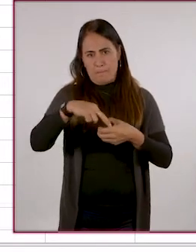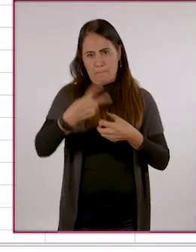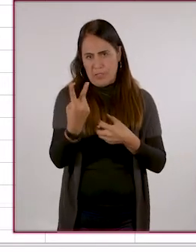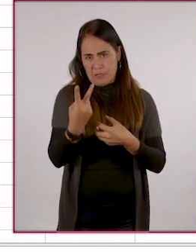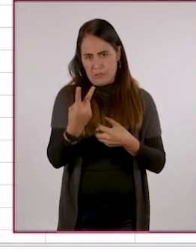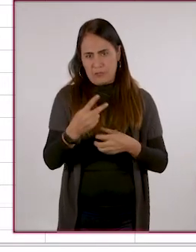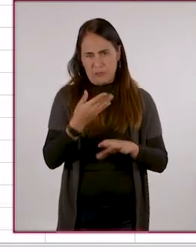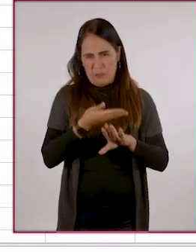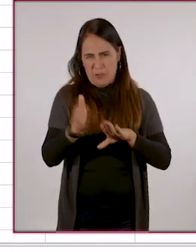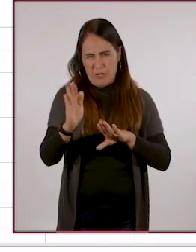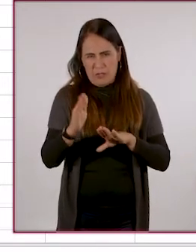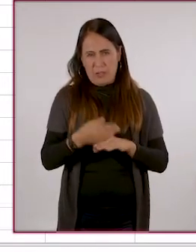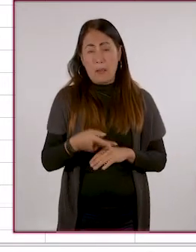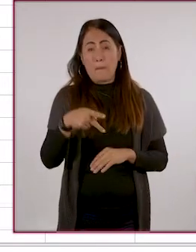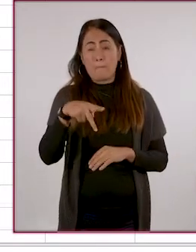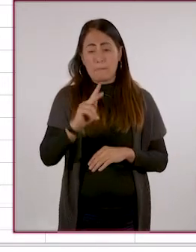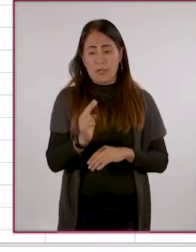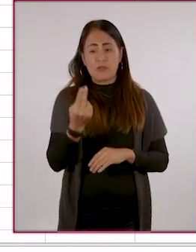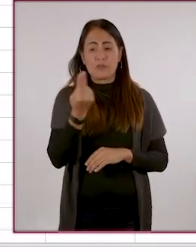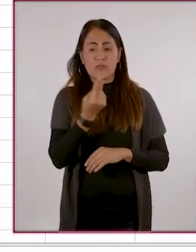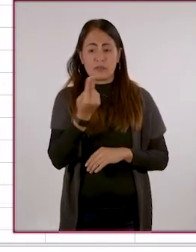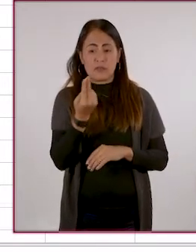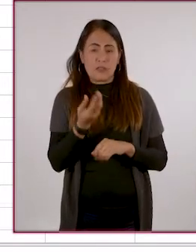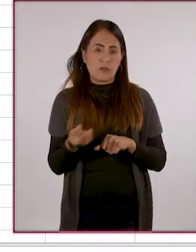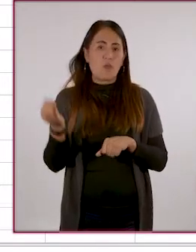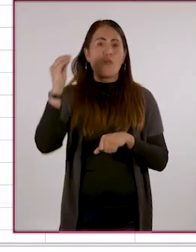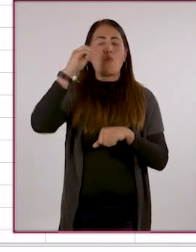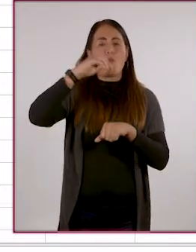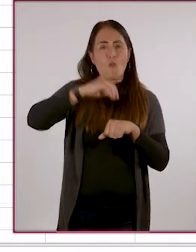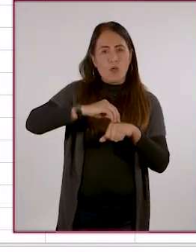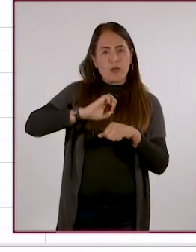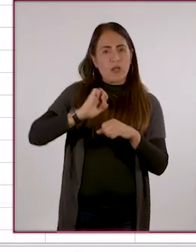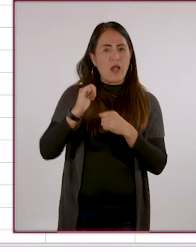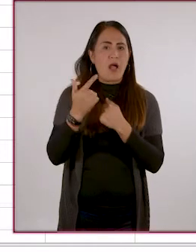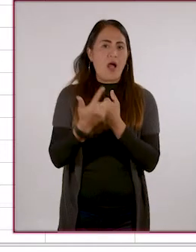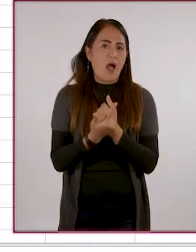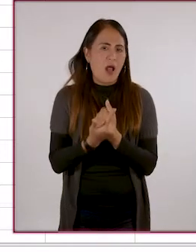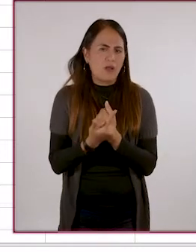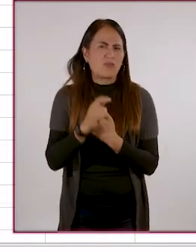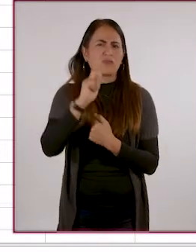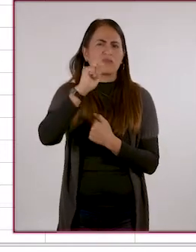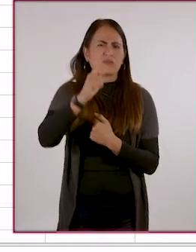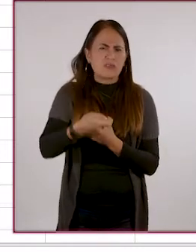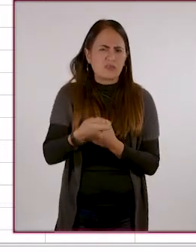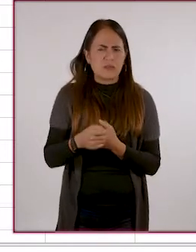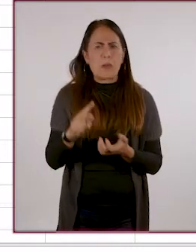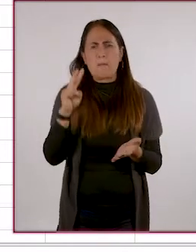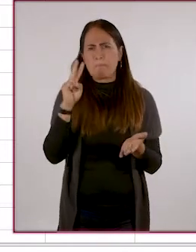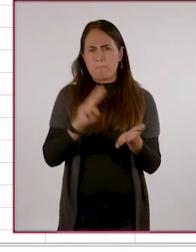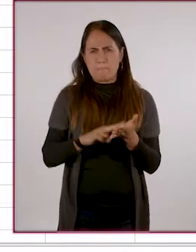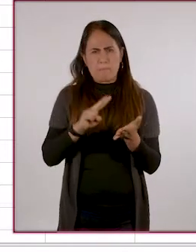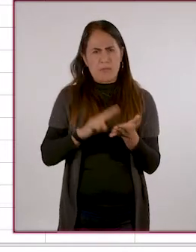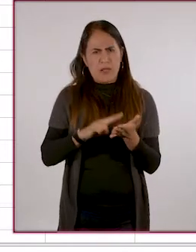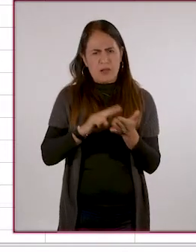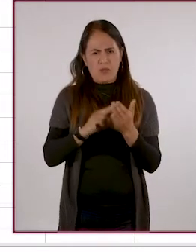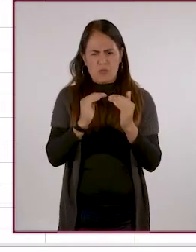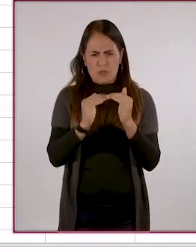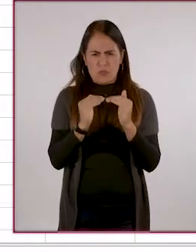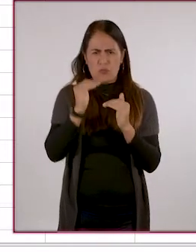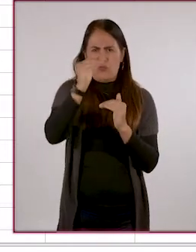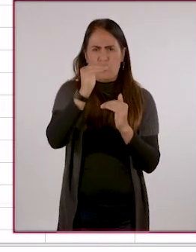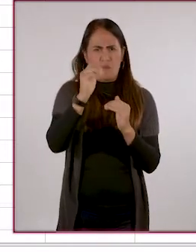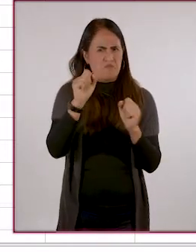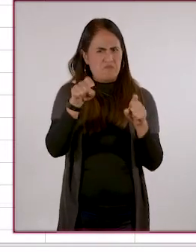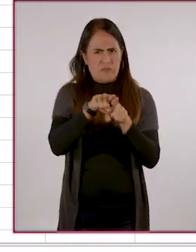aquí lo que nos interesa es que se rellenen estas filas vacías, ¿no? ¿Con qué? Pues con el valor que está arriba